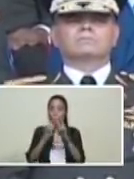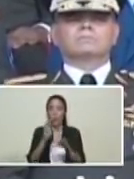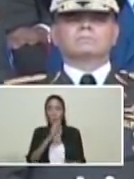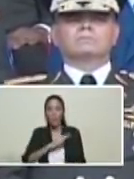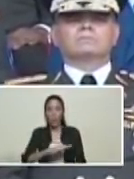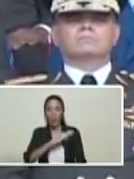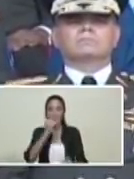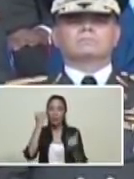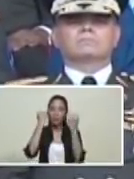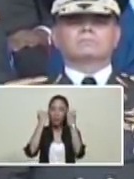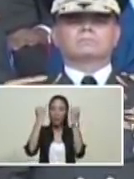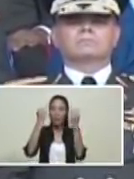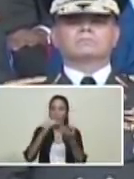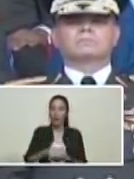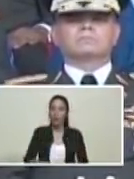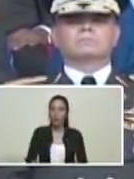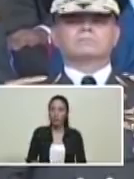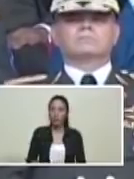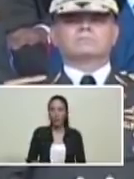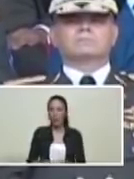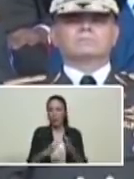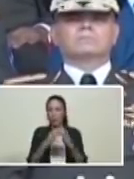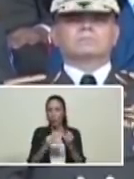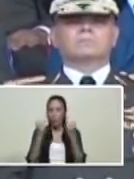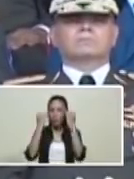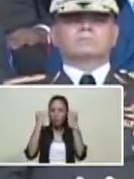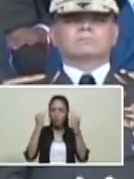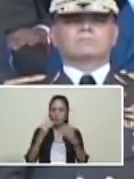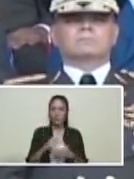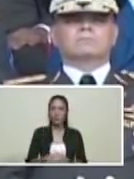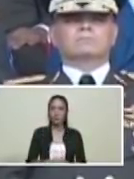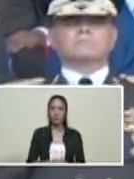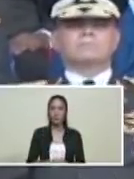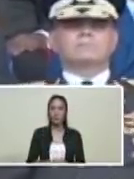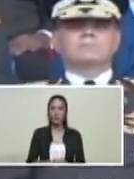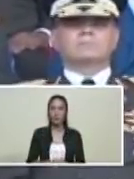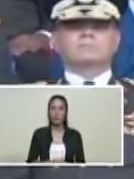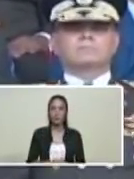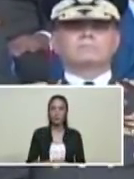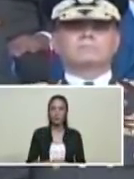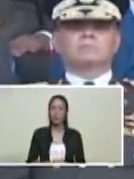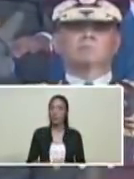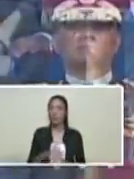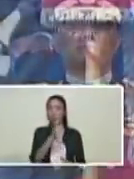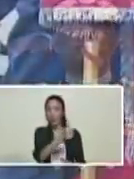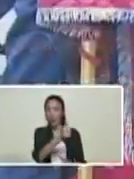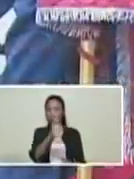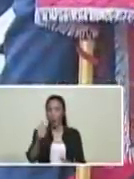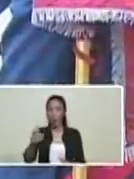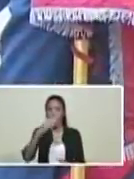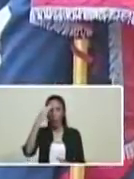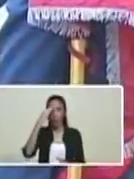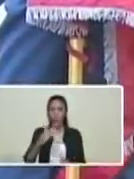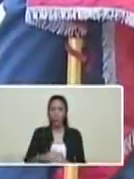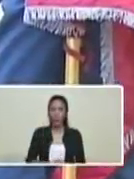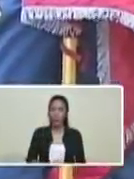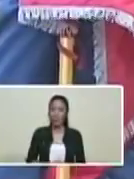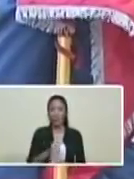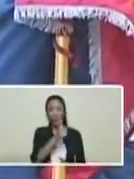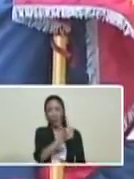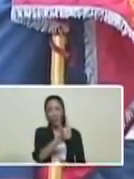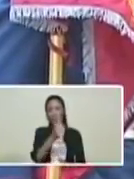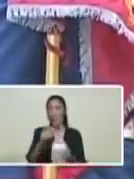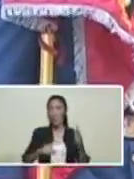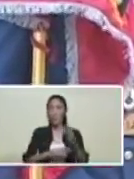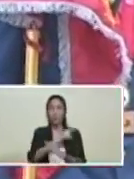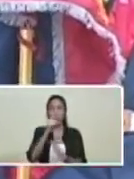ideológicos y doctrinarios conceptuales de cada oficial de cada soldado